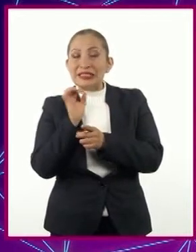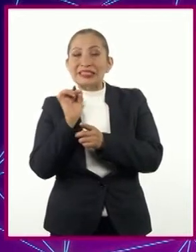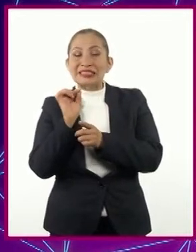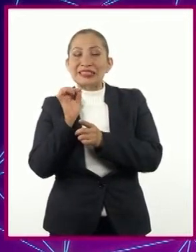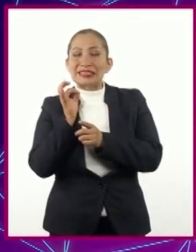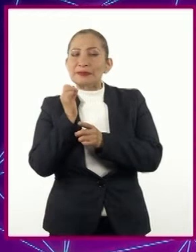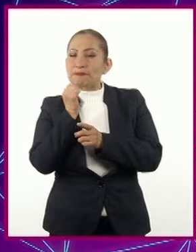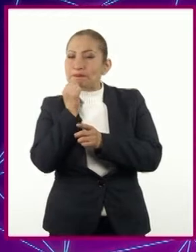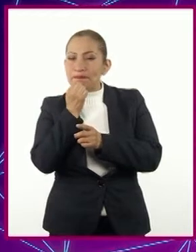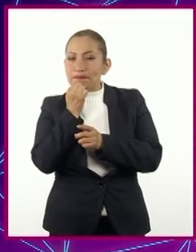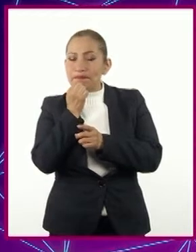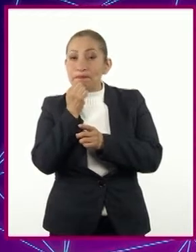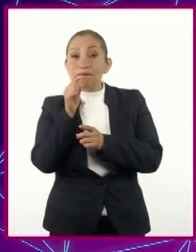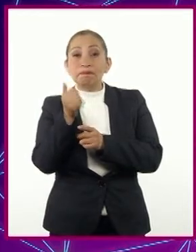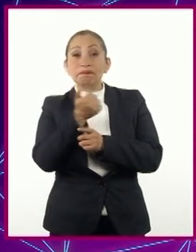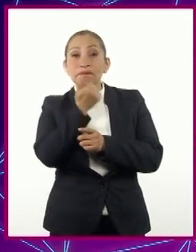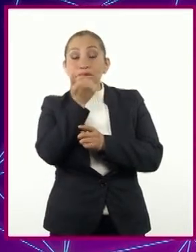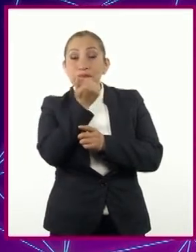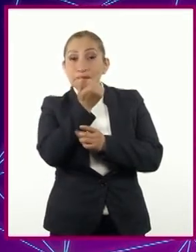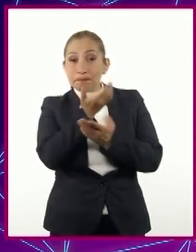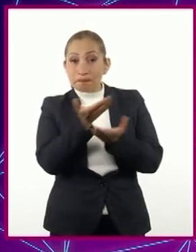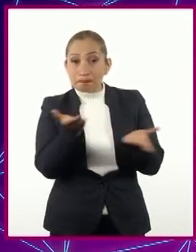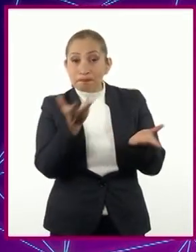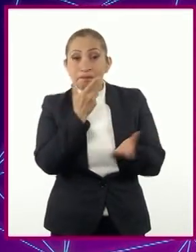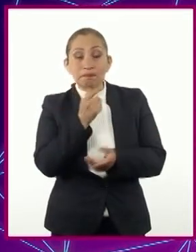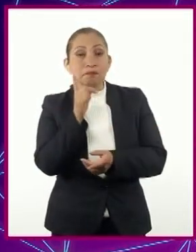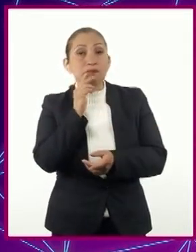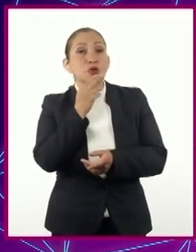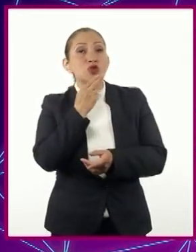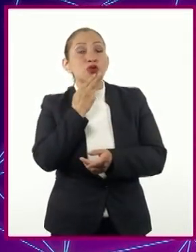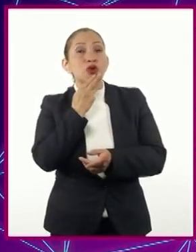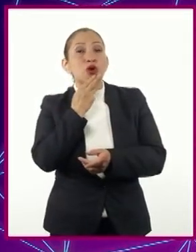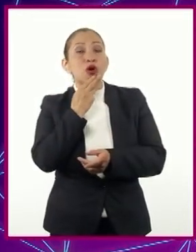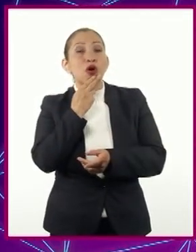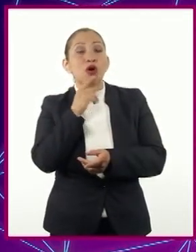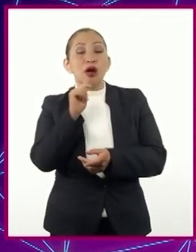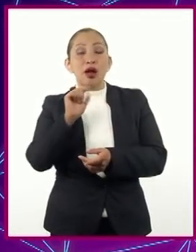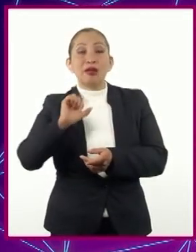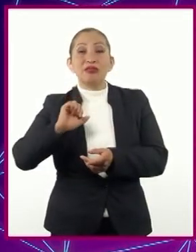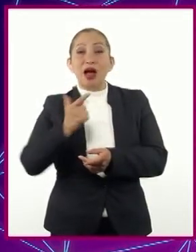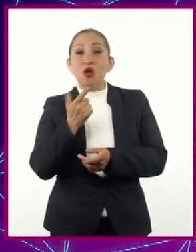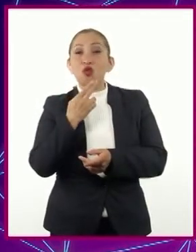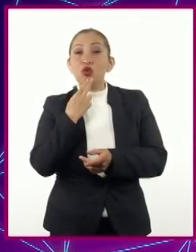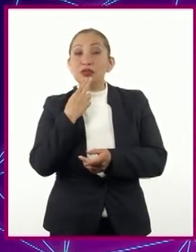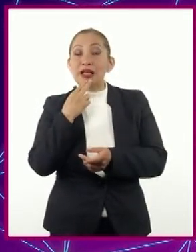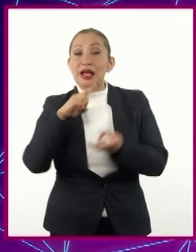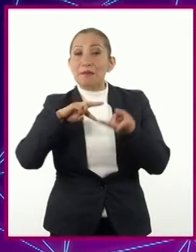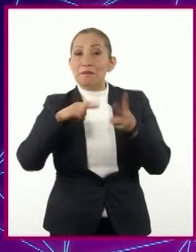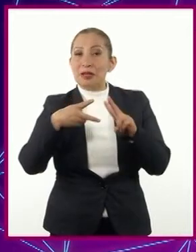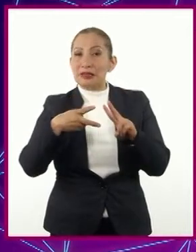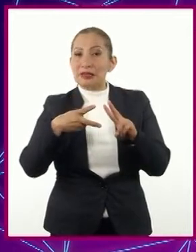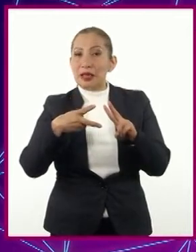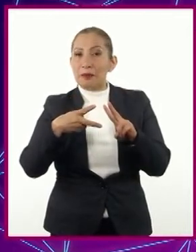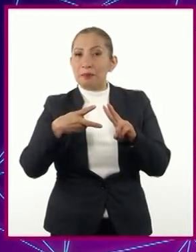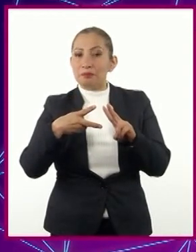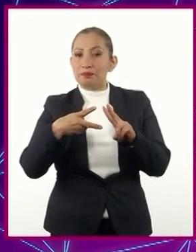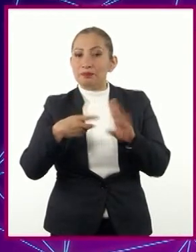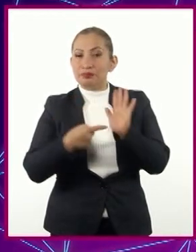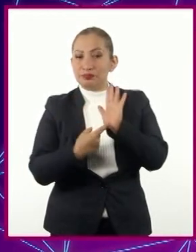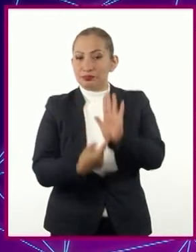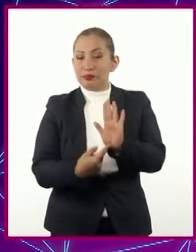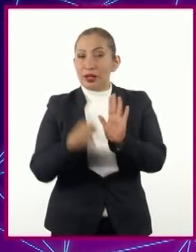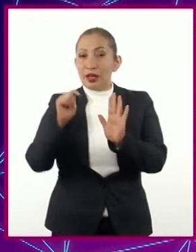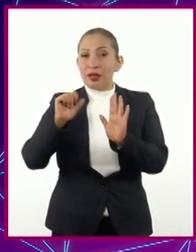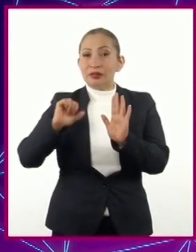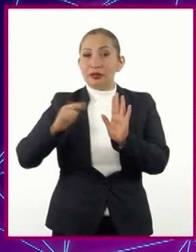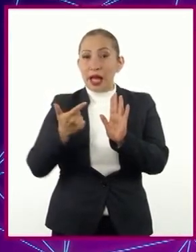segundos. Alumnas y alumnos, utilicen la función tangente inversa, representada por